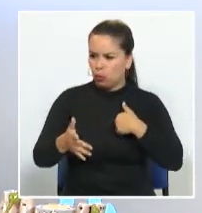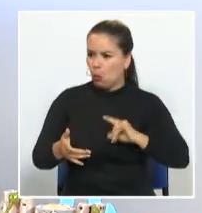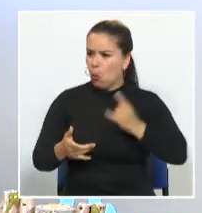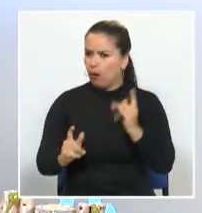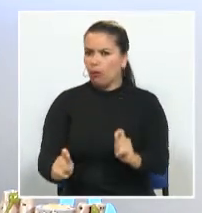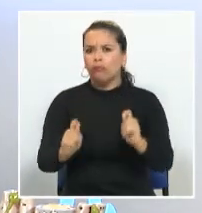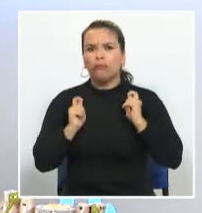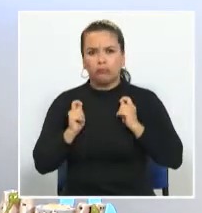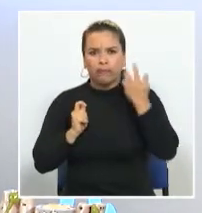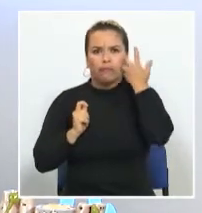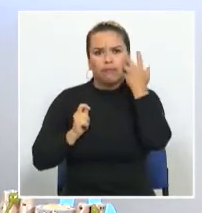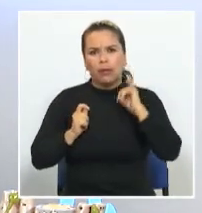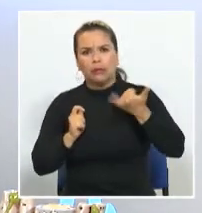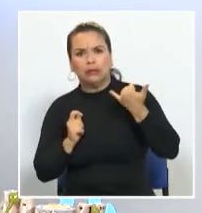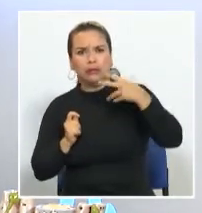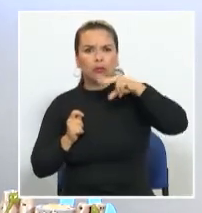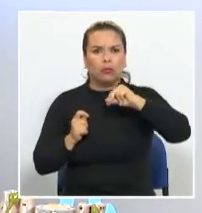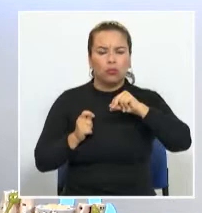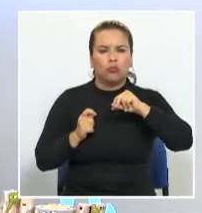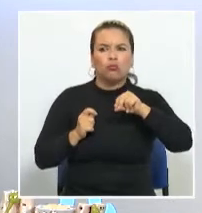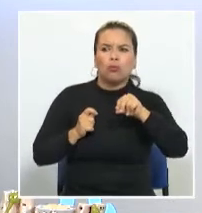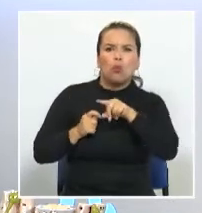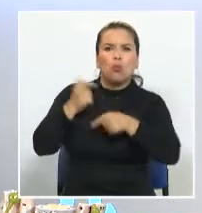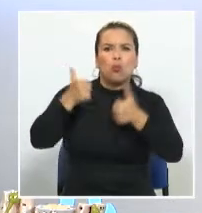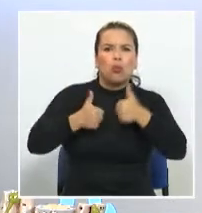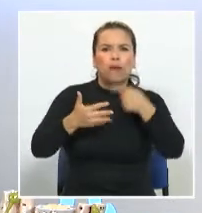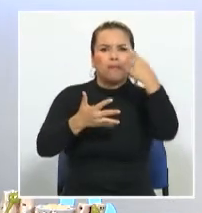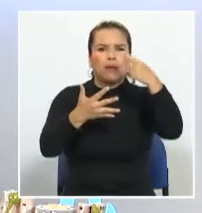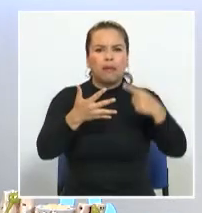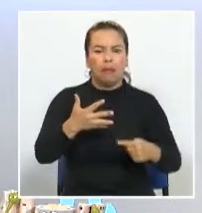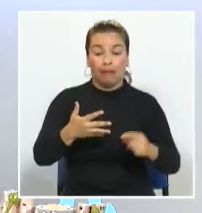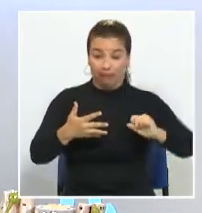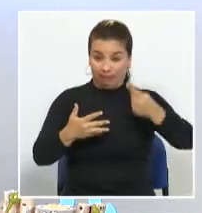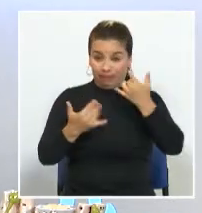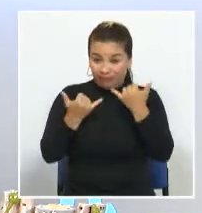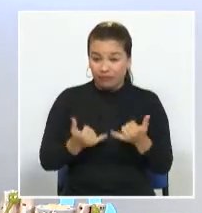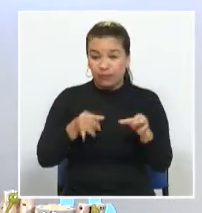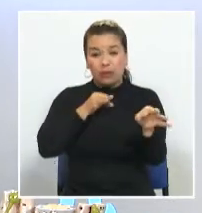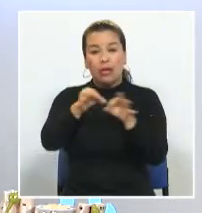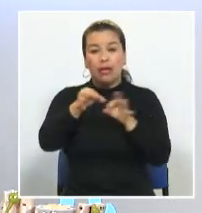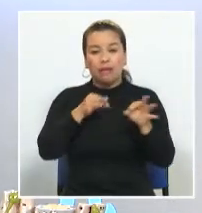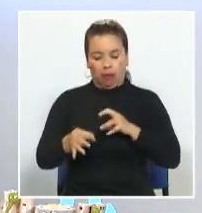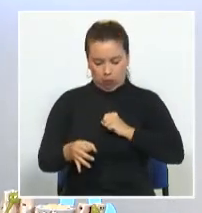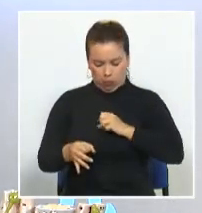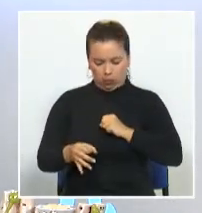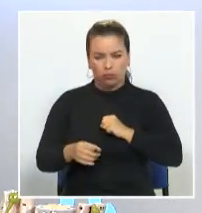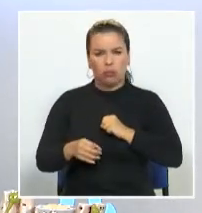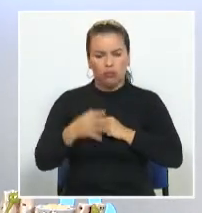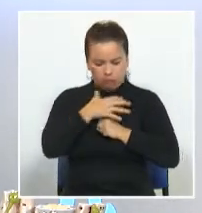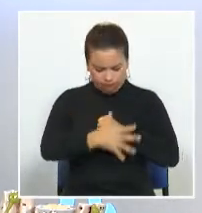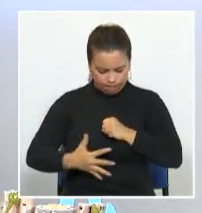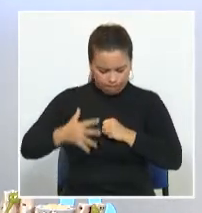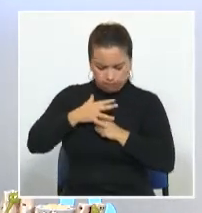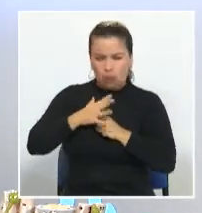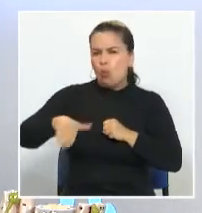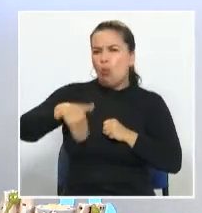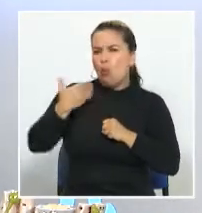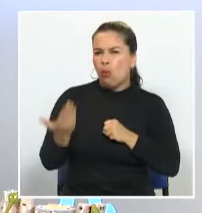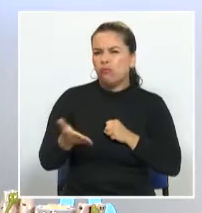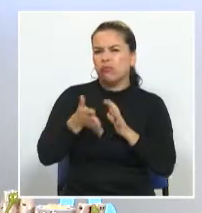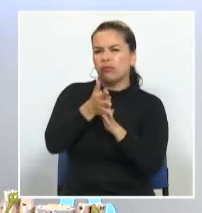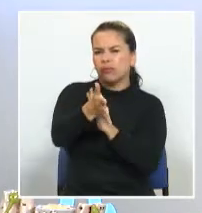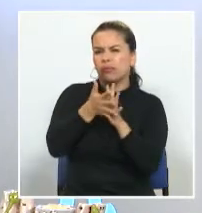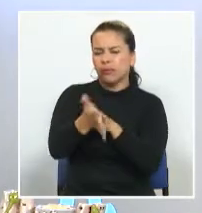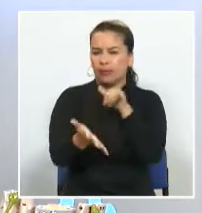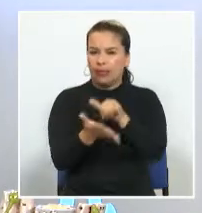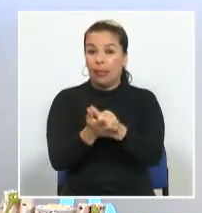enfermedad y qué enfermedades existen. Primero les vamos a explicar qué es un corazón y cuál es la anatomía por medio de nuestro corazón,